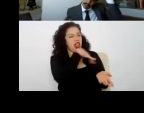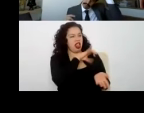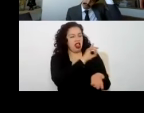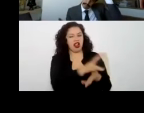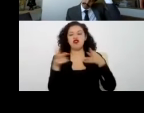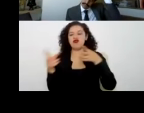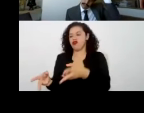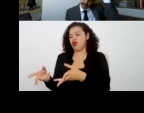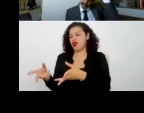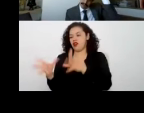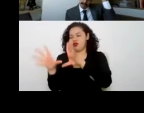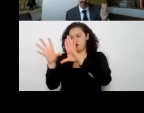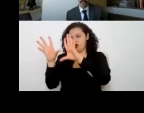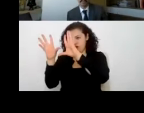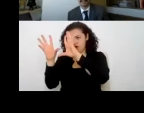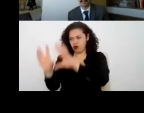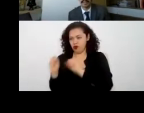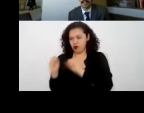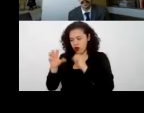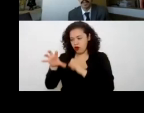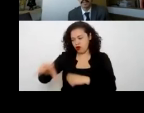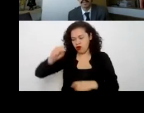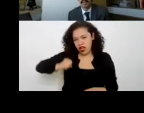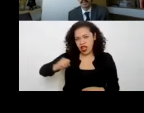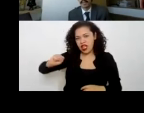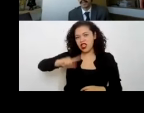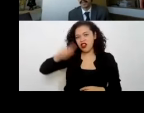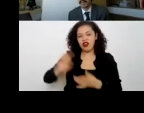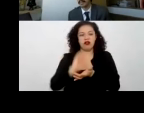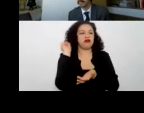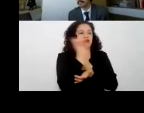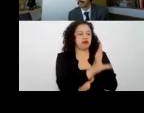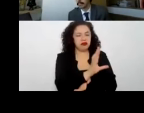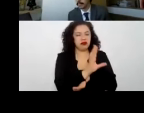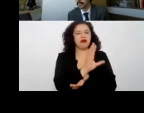retiros, volver a depositar ese dinero en efectivo que se retire,